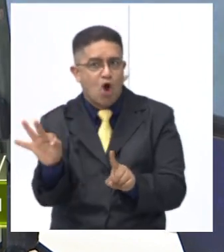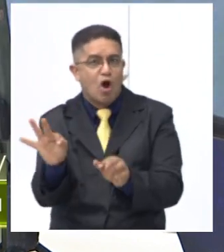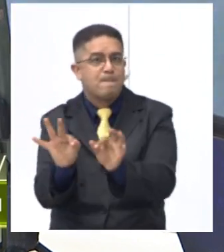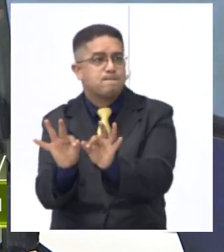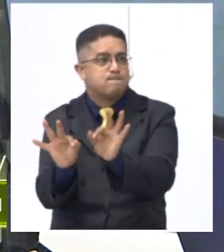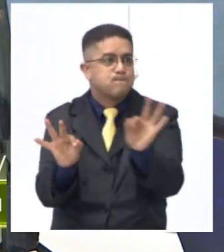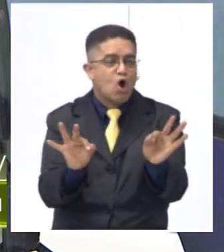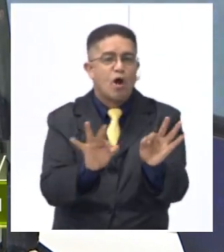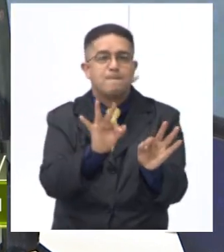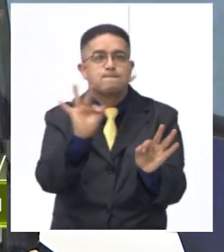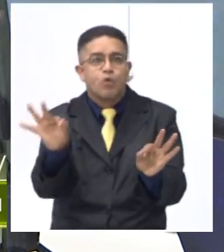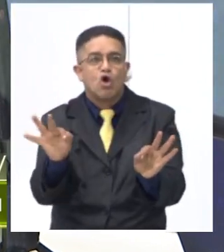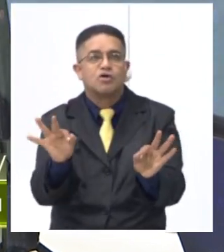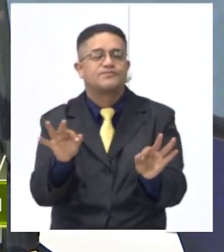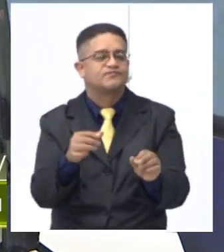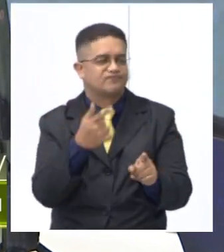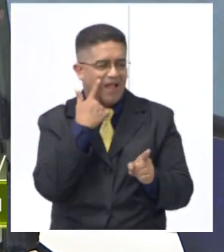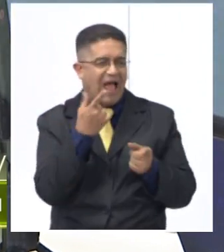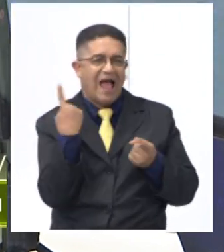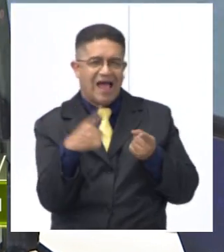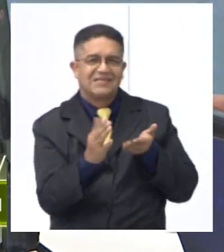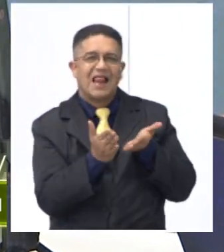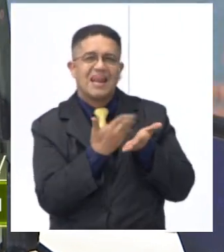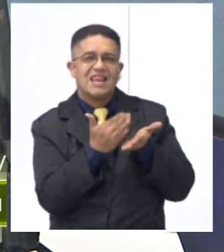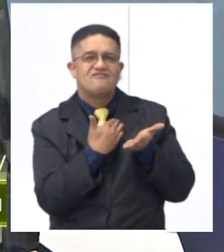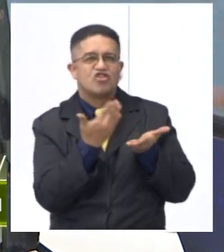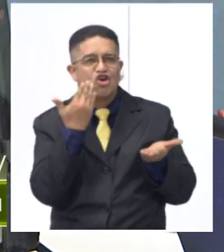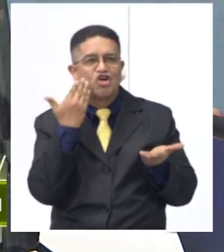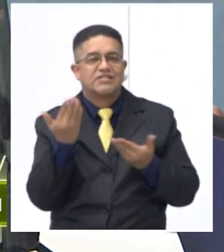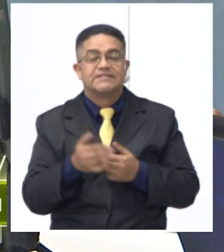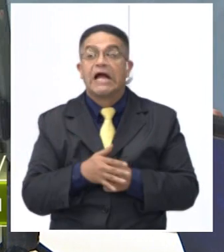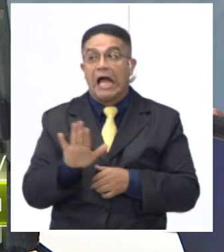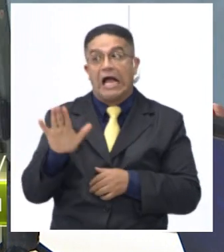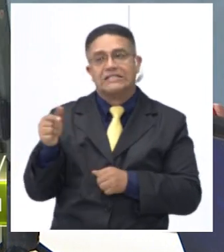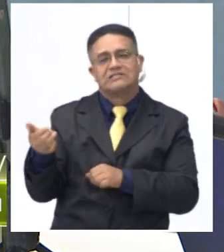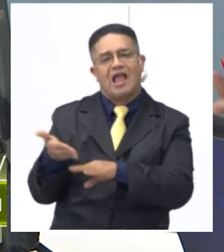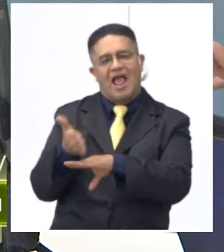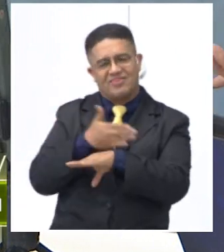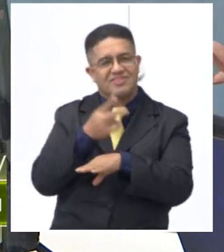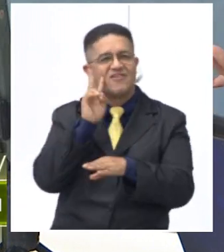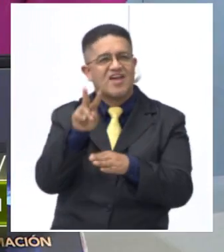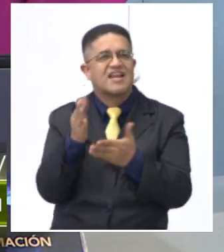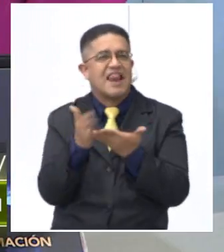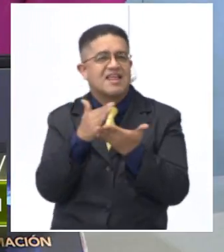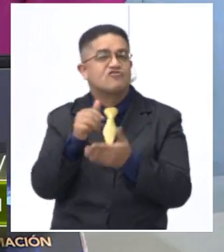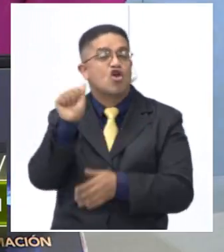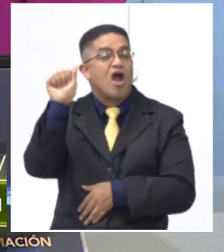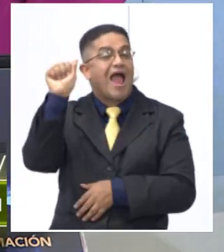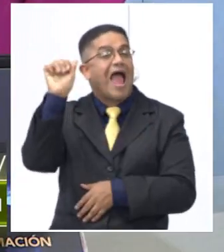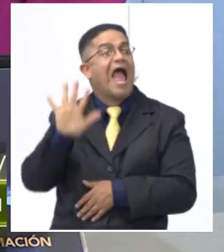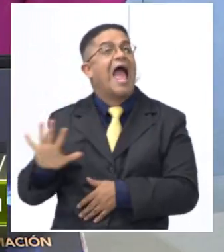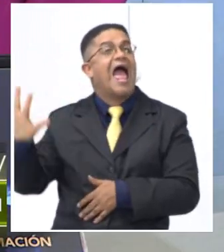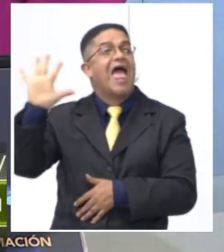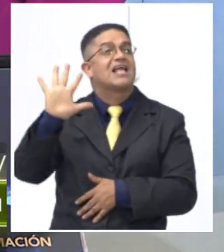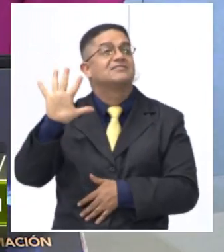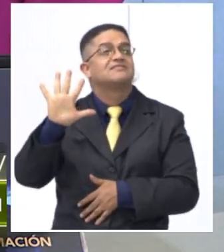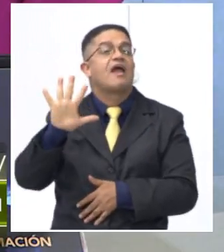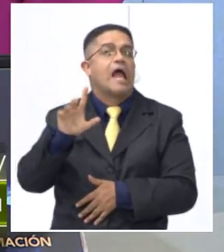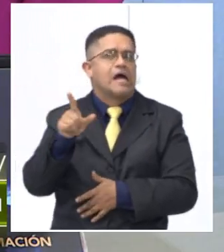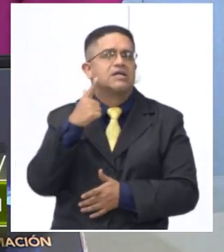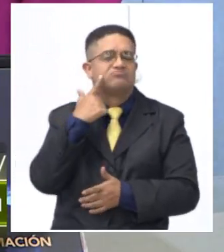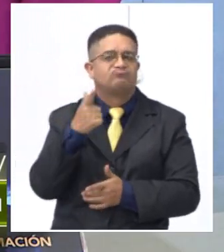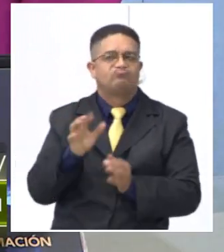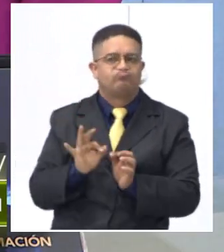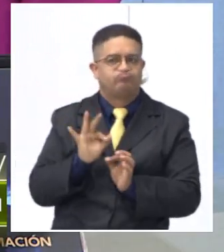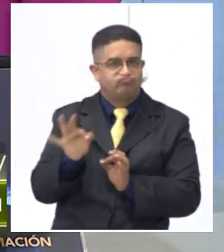apasionante que te mencionaba este libro de Javier Moro. Sí, porque lo que veíamos en la parte, antes de irnos al libro, lo que veíamos en Asia, en el continente asiático, era más que todo inoculación